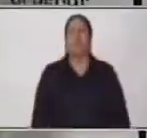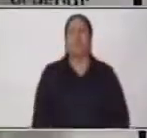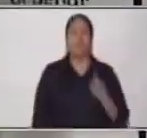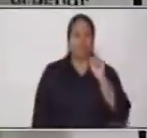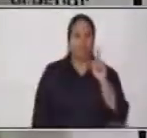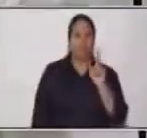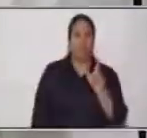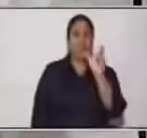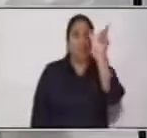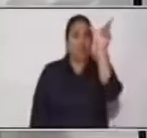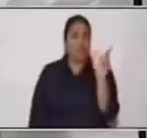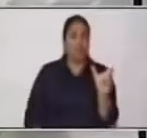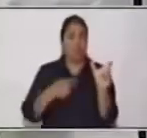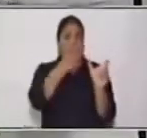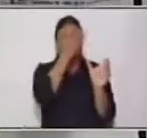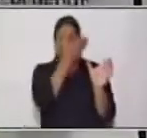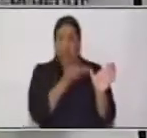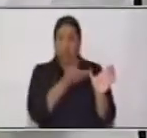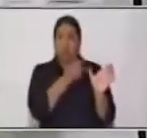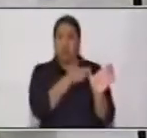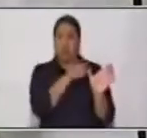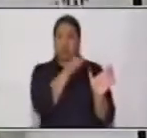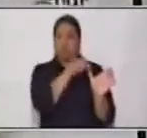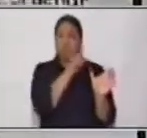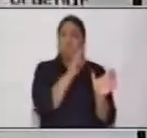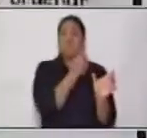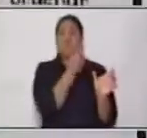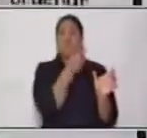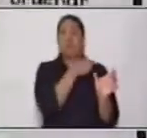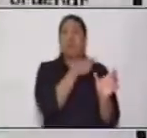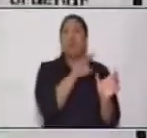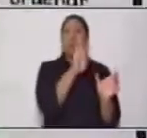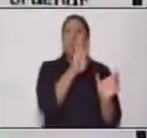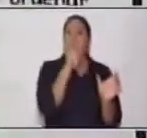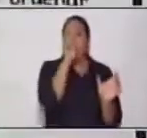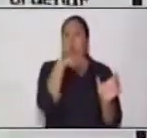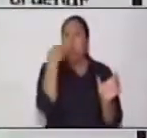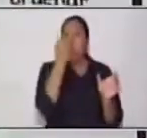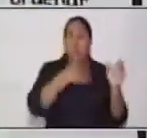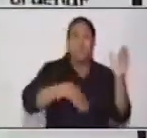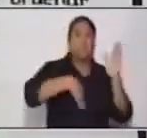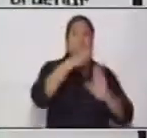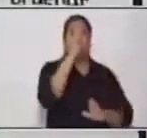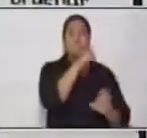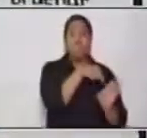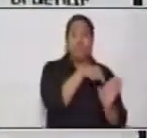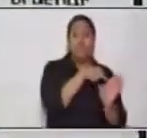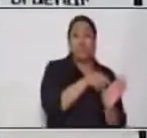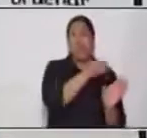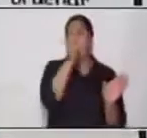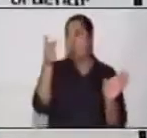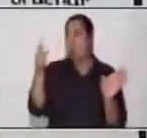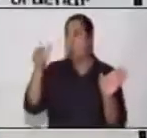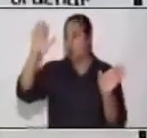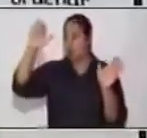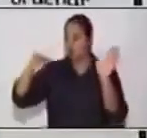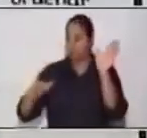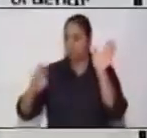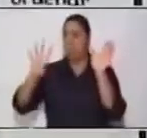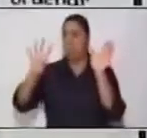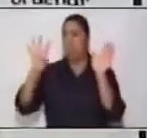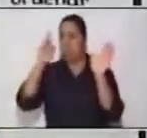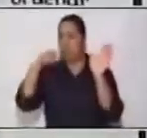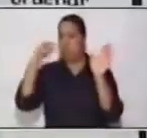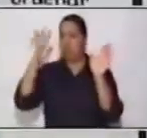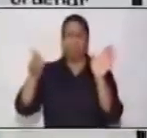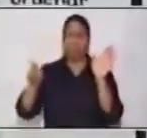dedica 4 horas más que su compañero. 4 horas más. Entonces, Siempre voy a